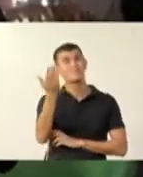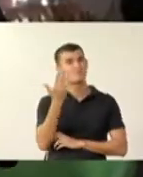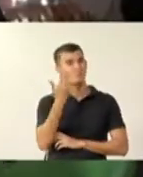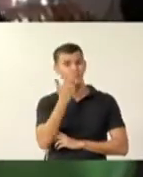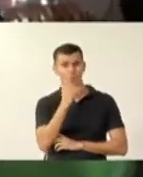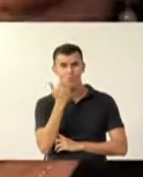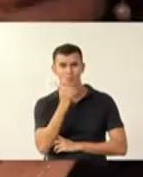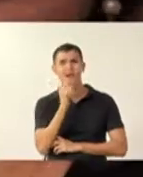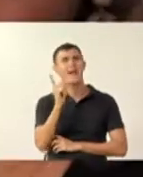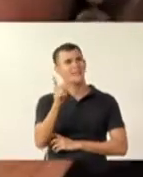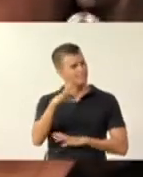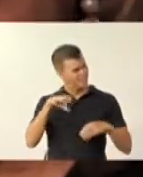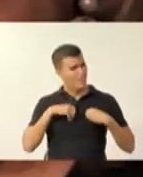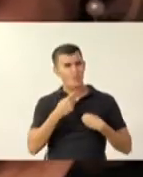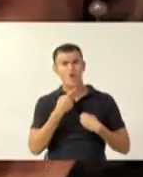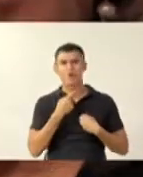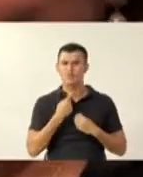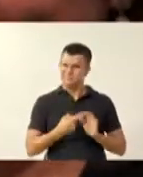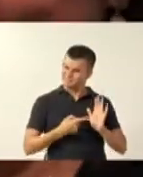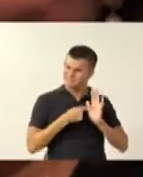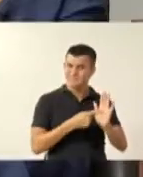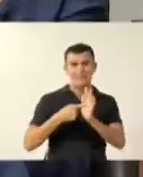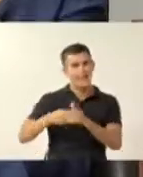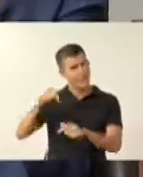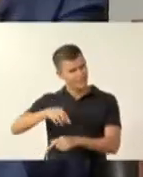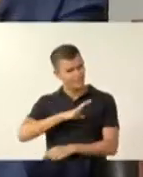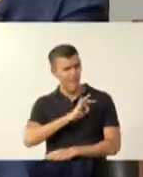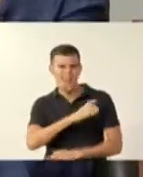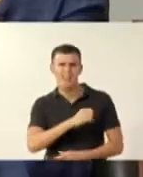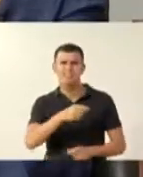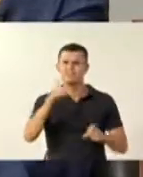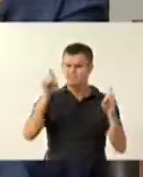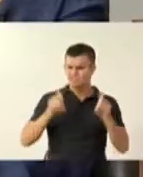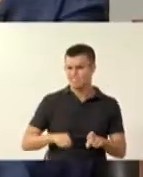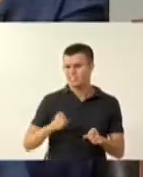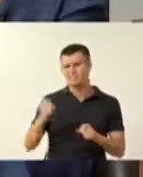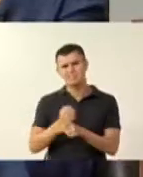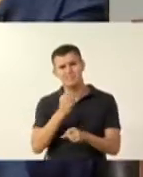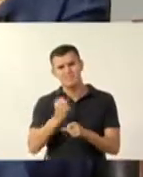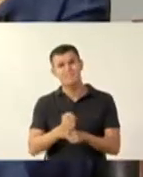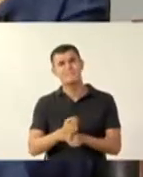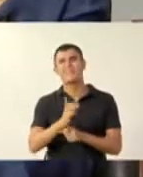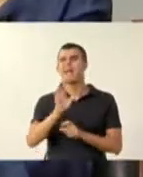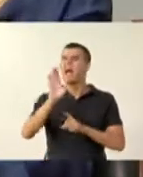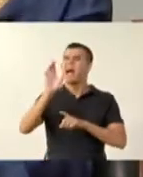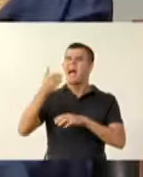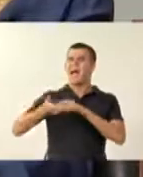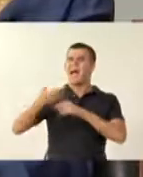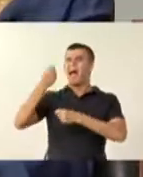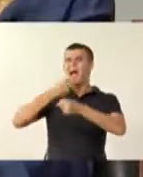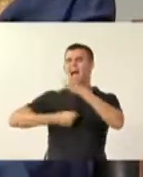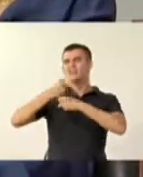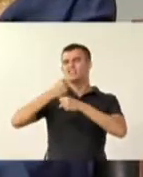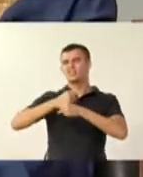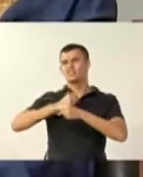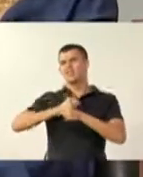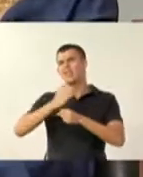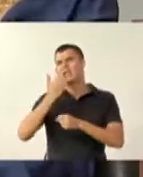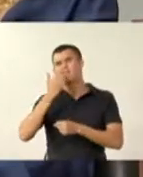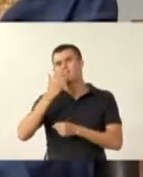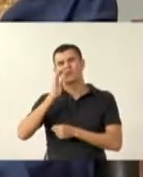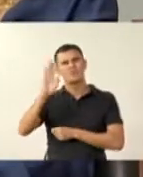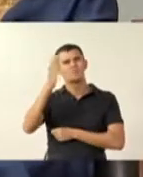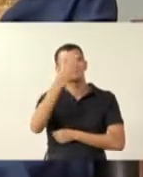que está muy bien que lo haga, porque durante muchos años los ministros y ministras de Cultura generalmente han sido de la costa norte,